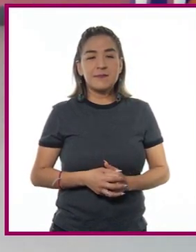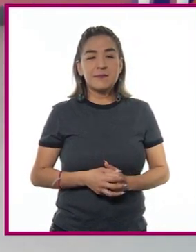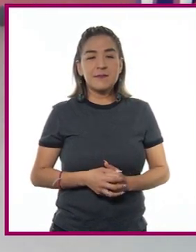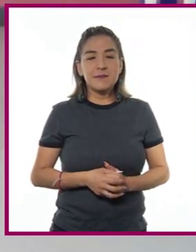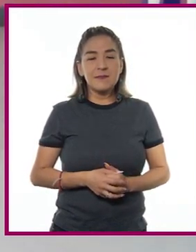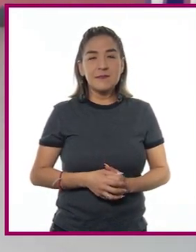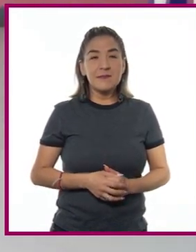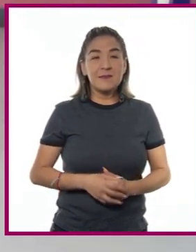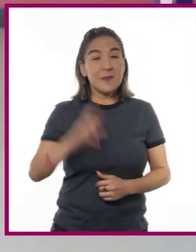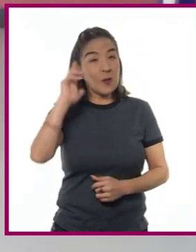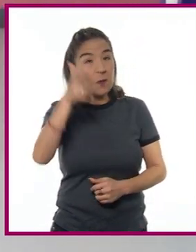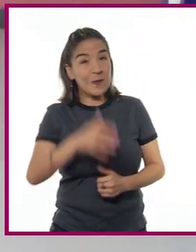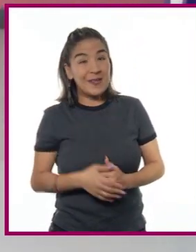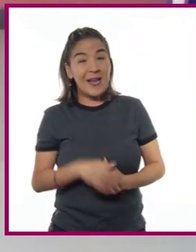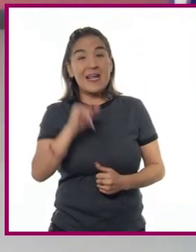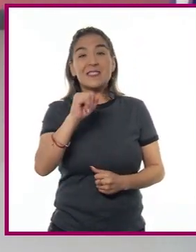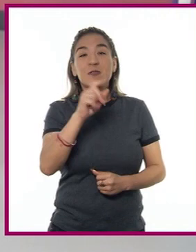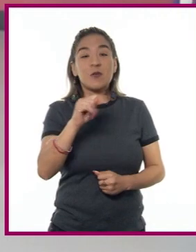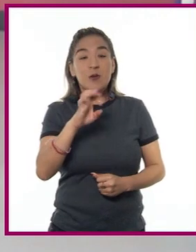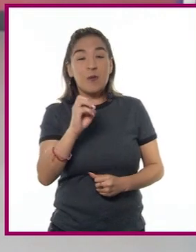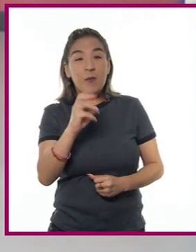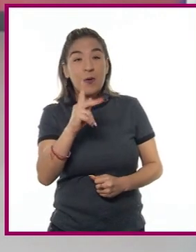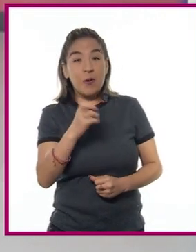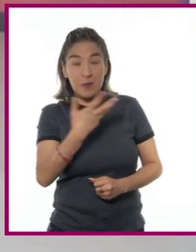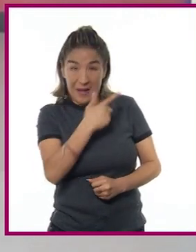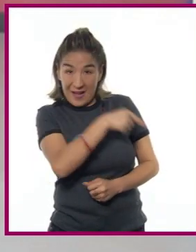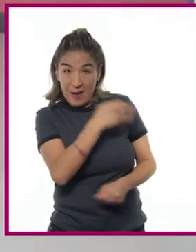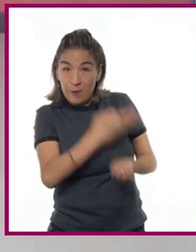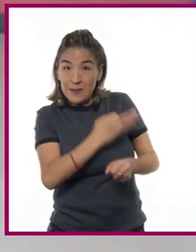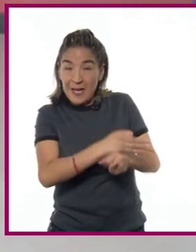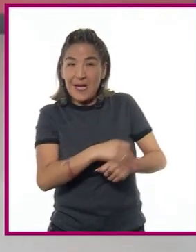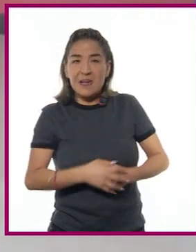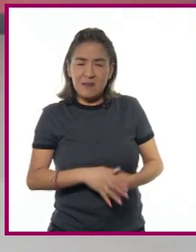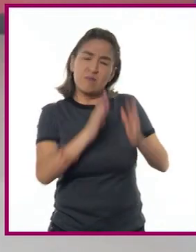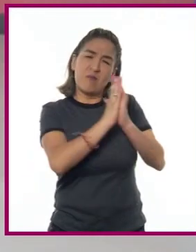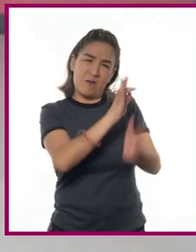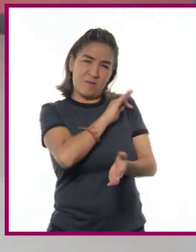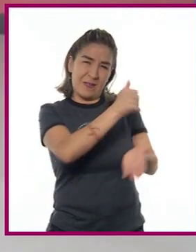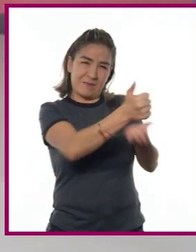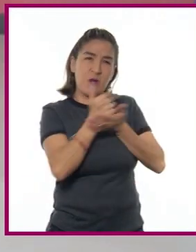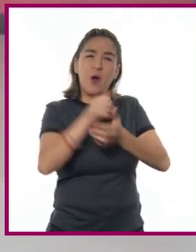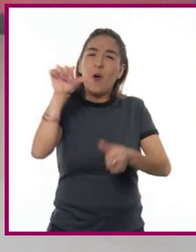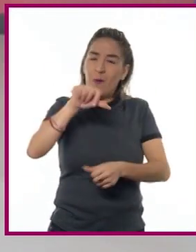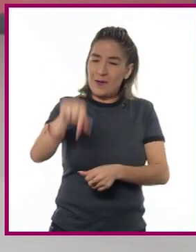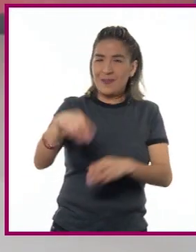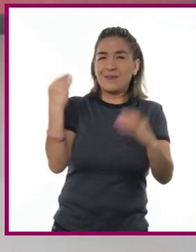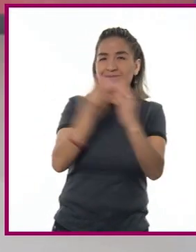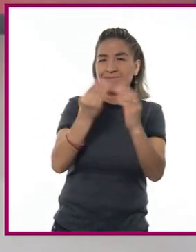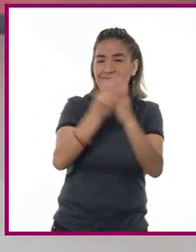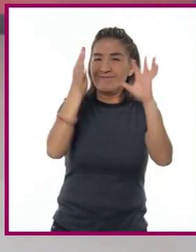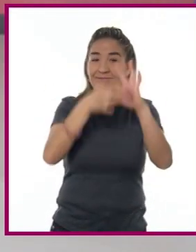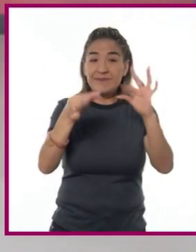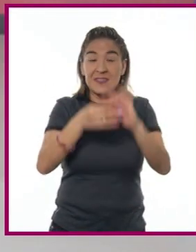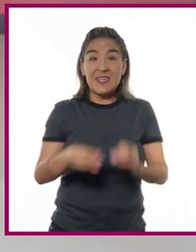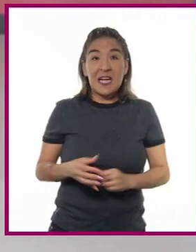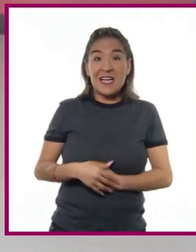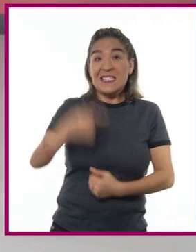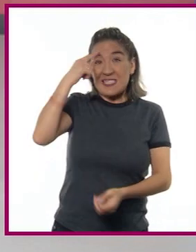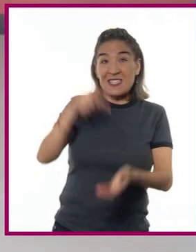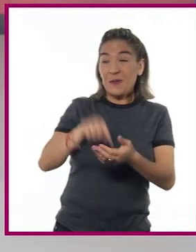Queridos isótopos, ¿están por aquí? Les pedimos por favor que nos apoyen en esta sesión. Creo que nos están